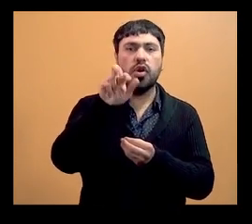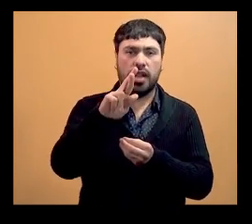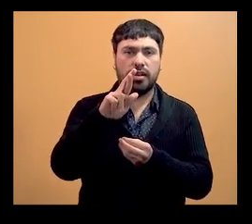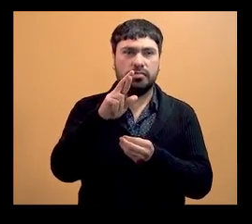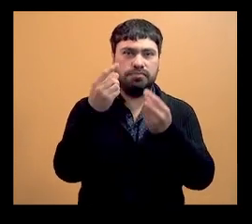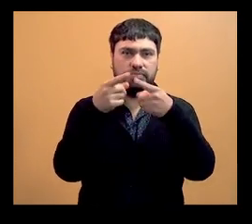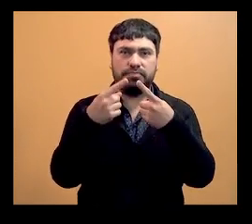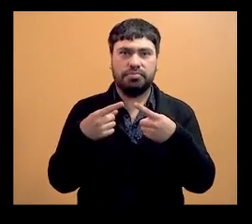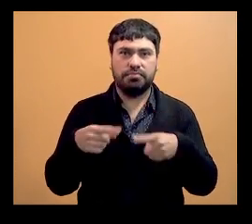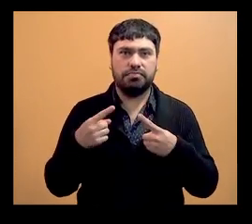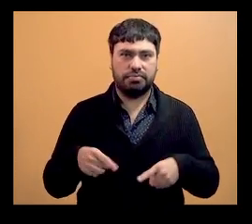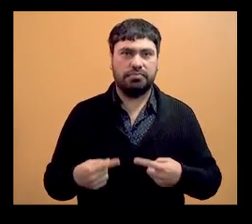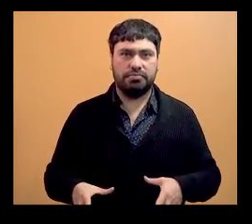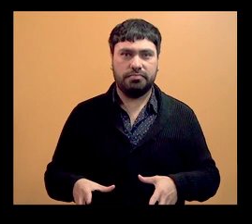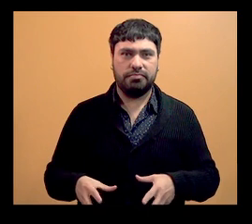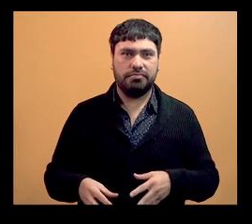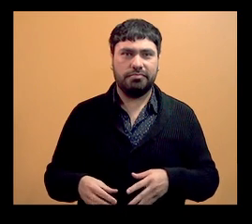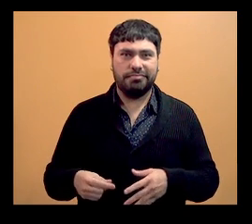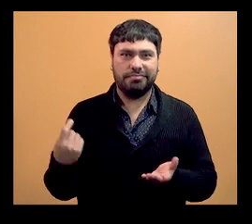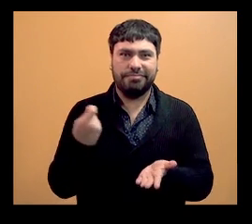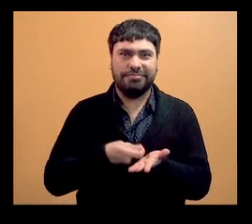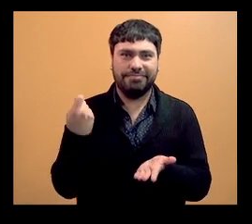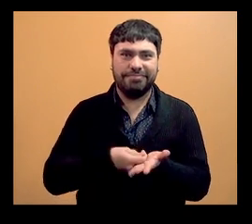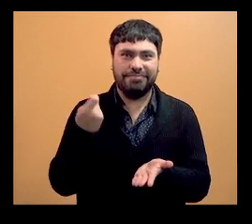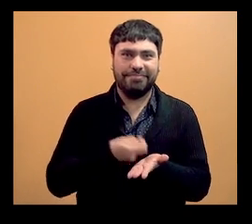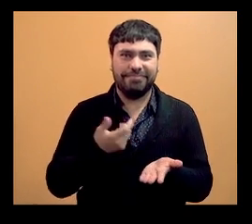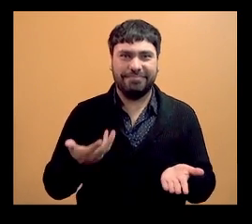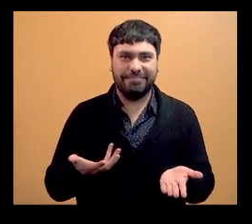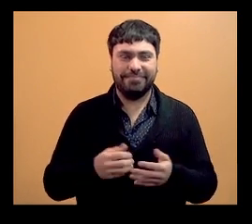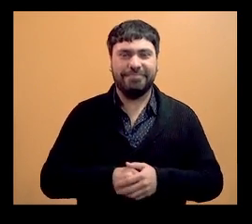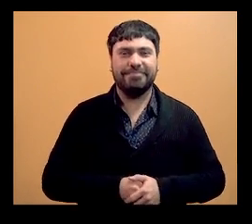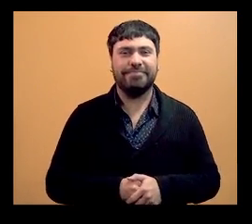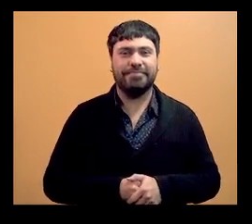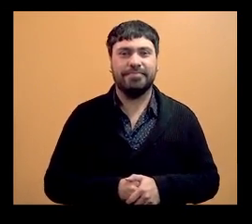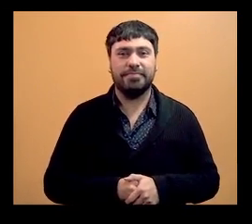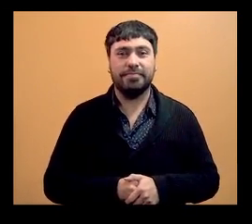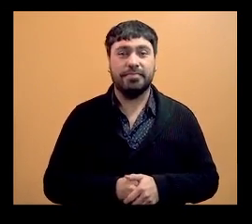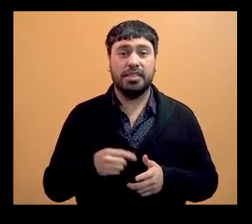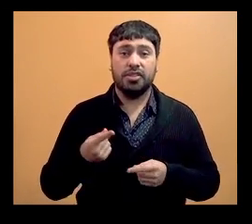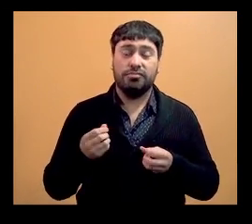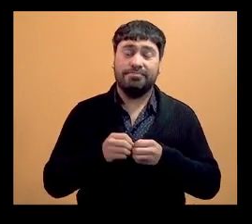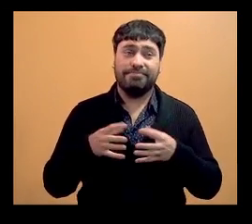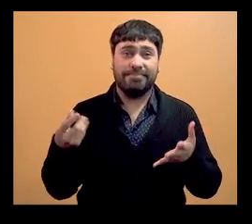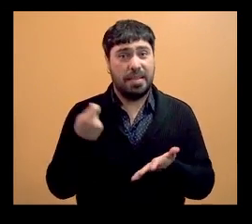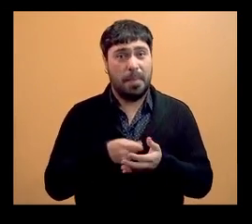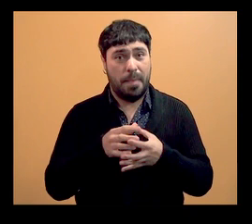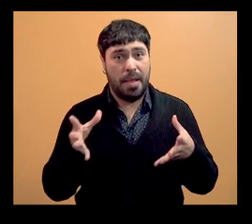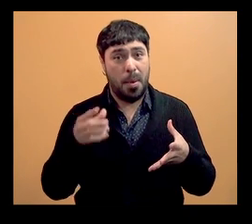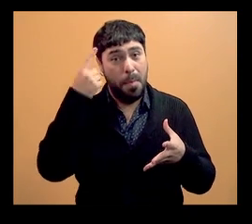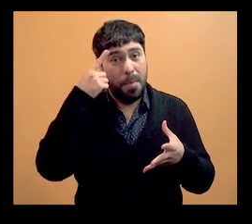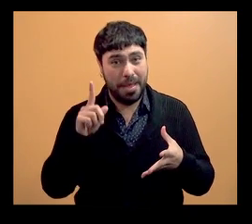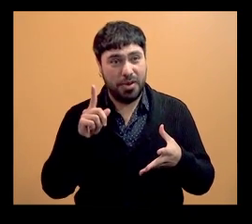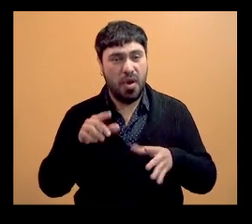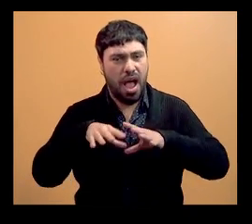siguen sumando hasta hoy en día. Así que podemos ver que a pesar del costo que tuvo, ha sido una inversión